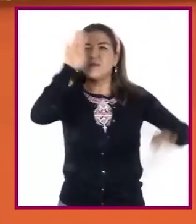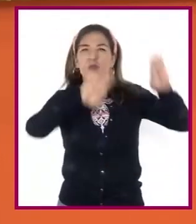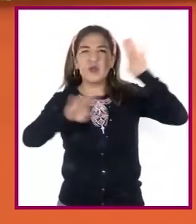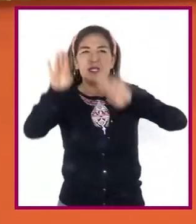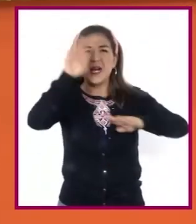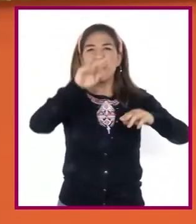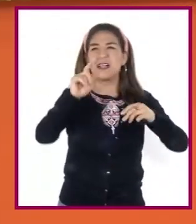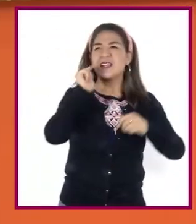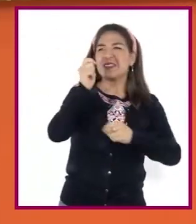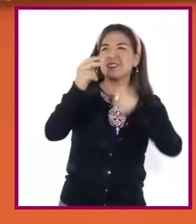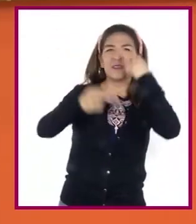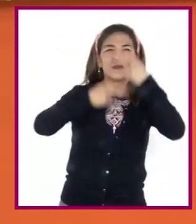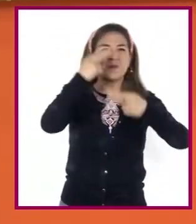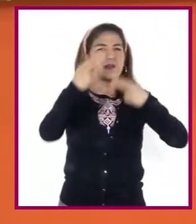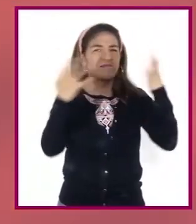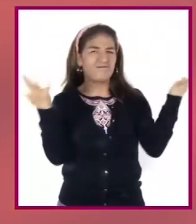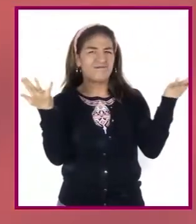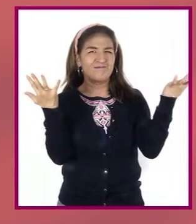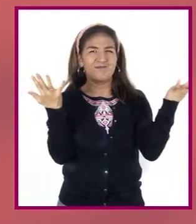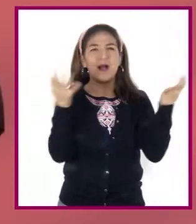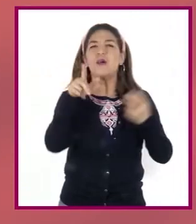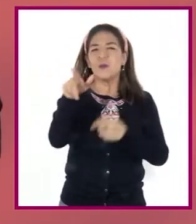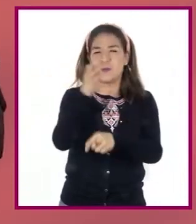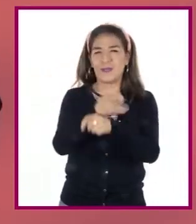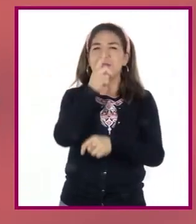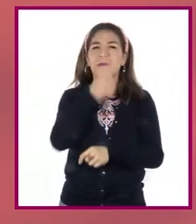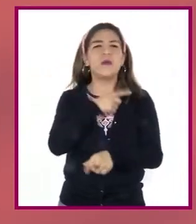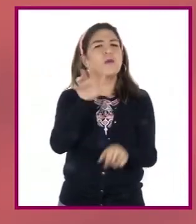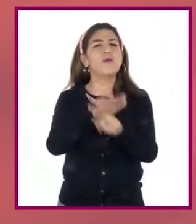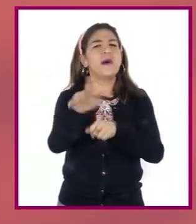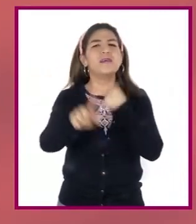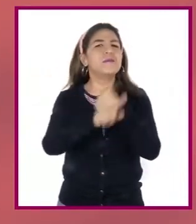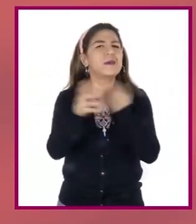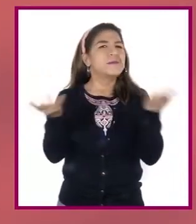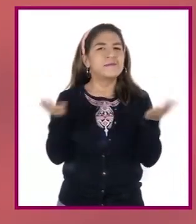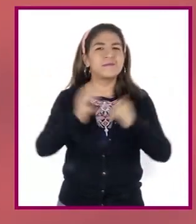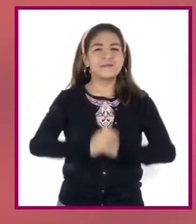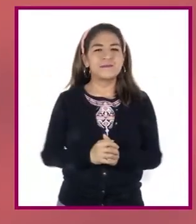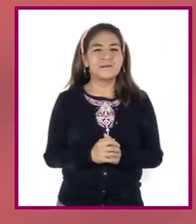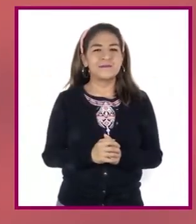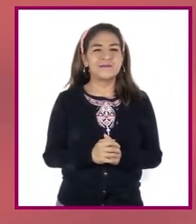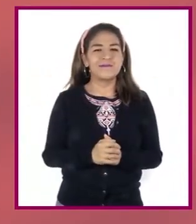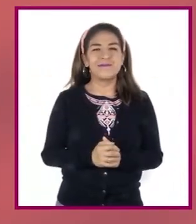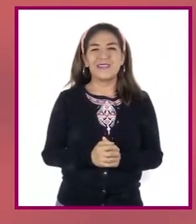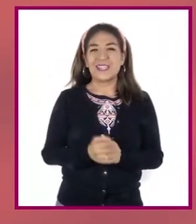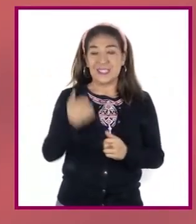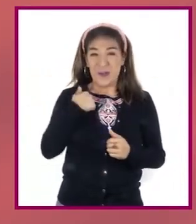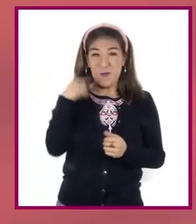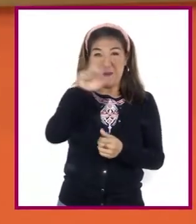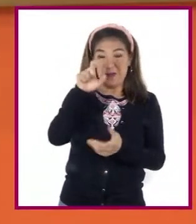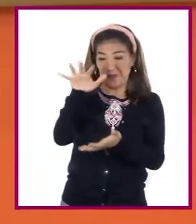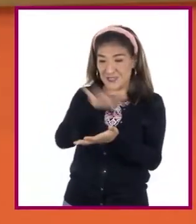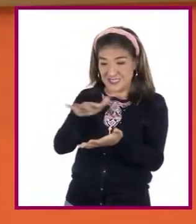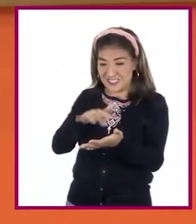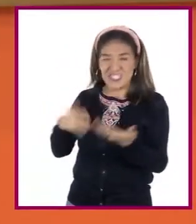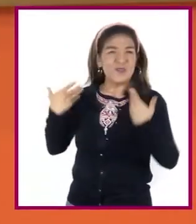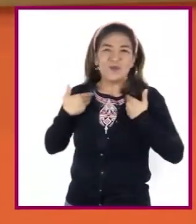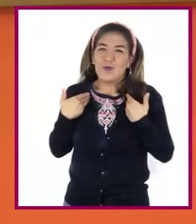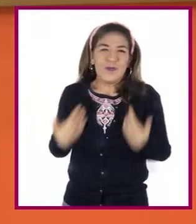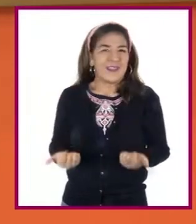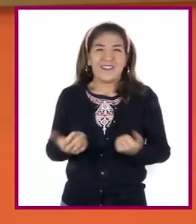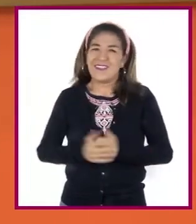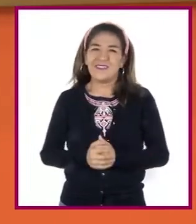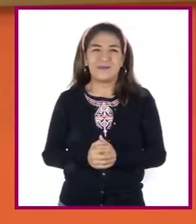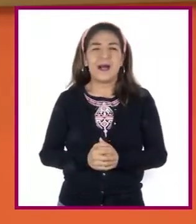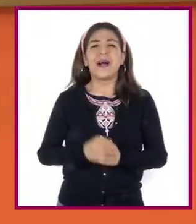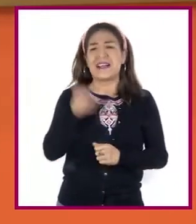ver, cuéntame, ¿cuál es tu problema? Me parece muy difícil, como que no le entiendo. Ah, eso no es un